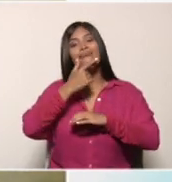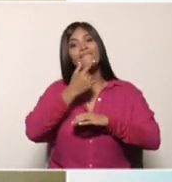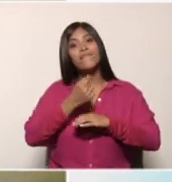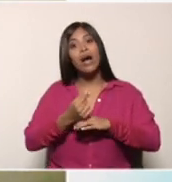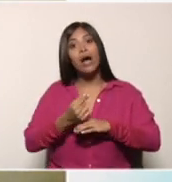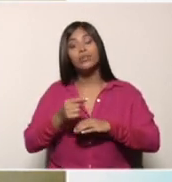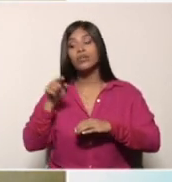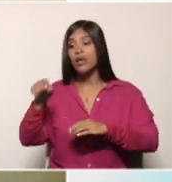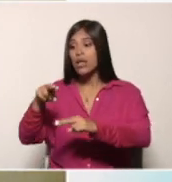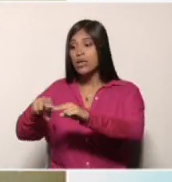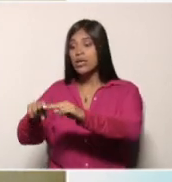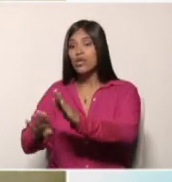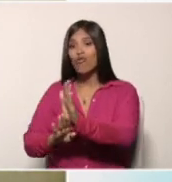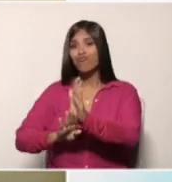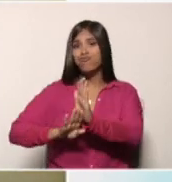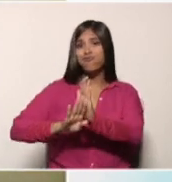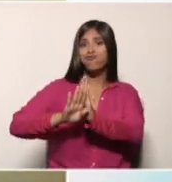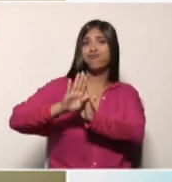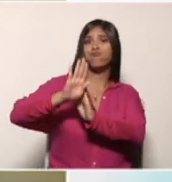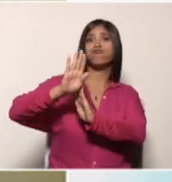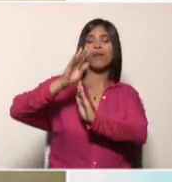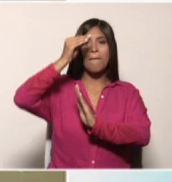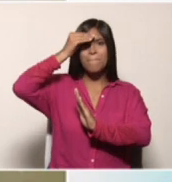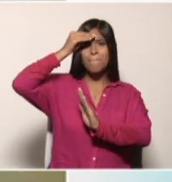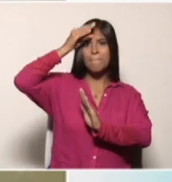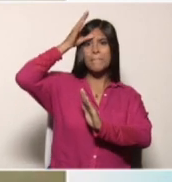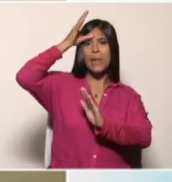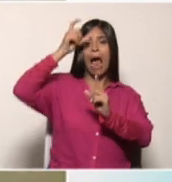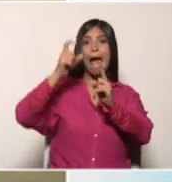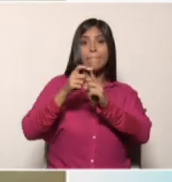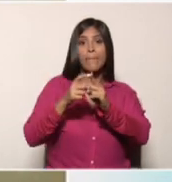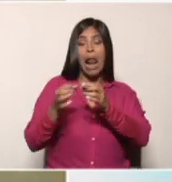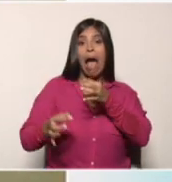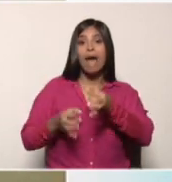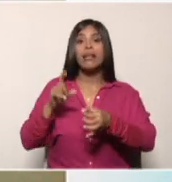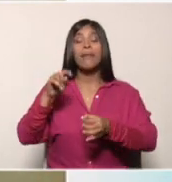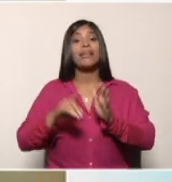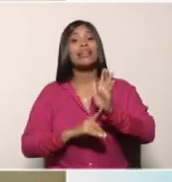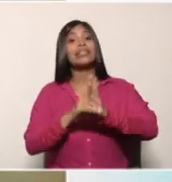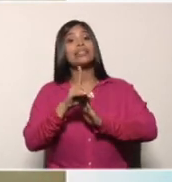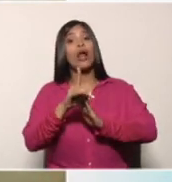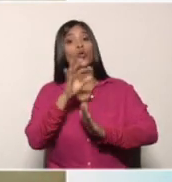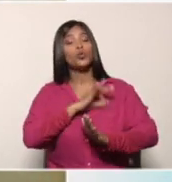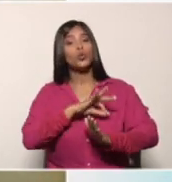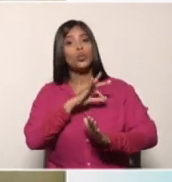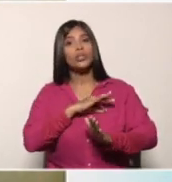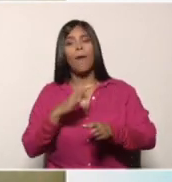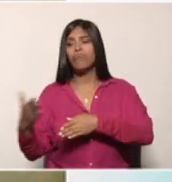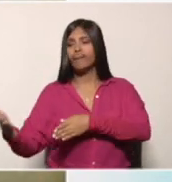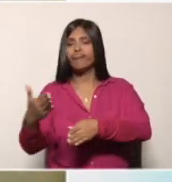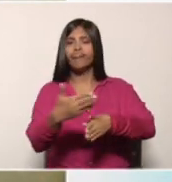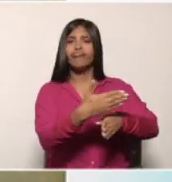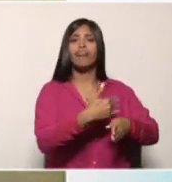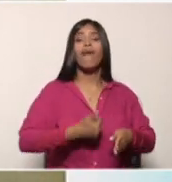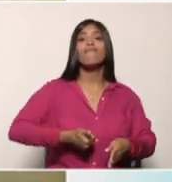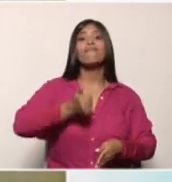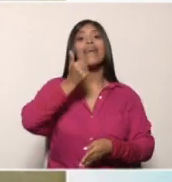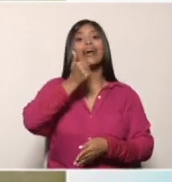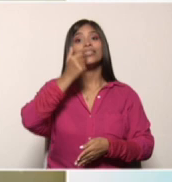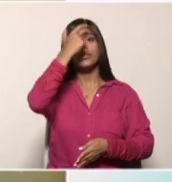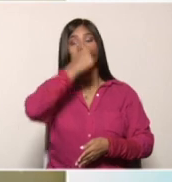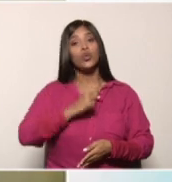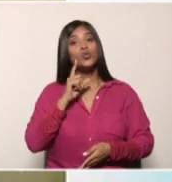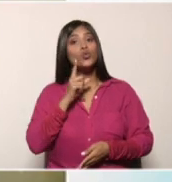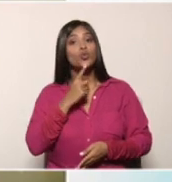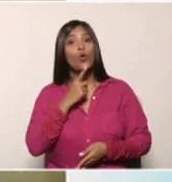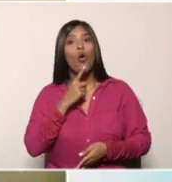o aumenta el desarrollo cognitivo, al igual que el desarrollo social, propiciando así un ambiente rico y estimulante en donde